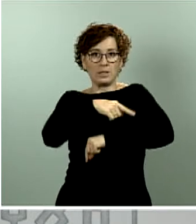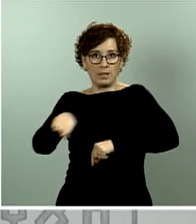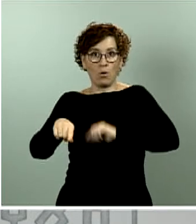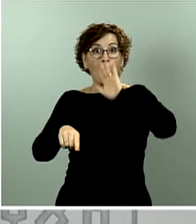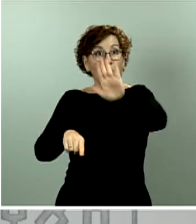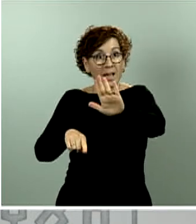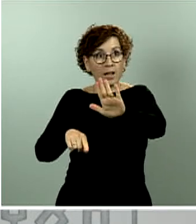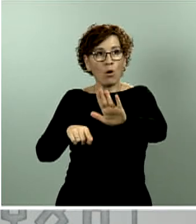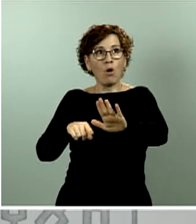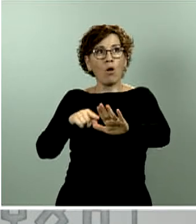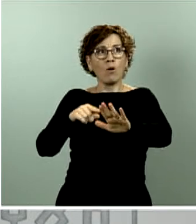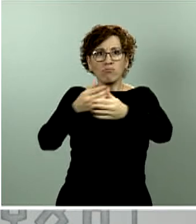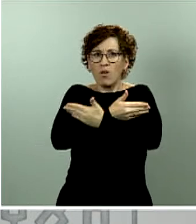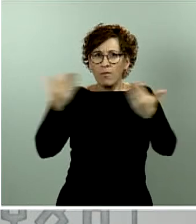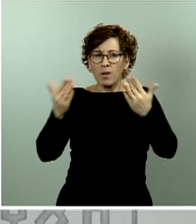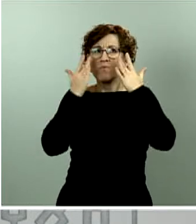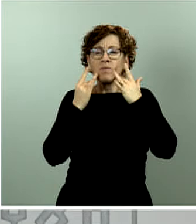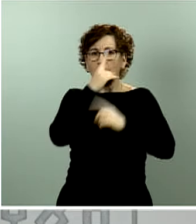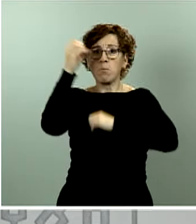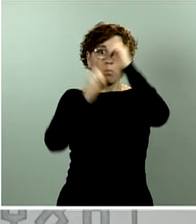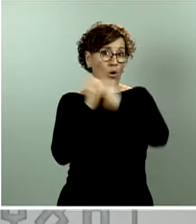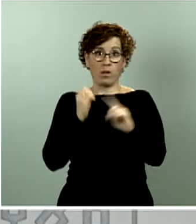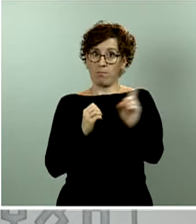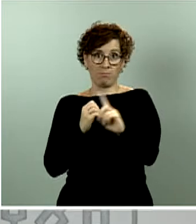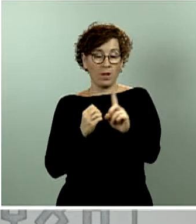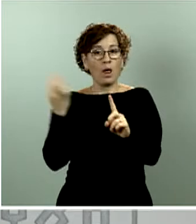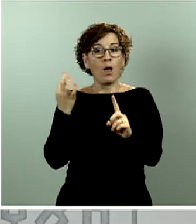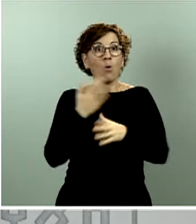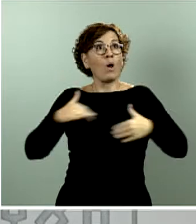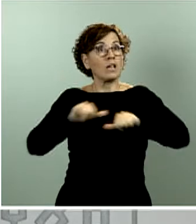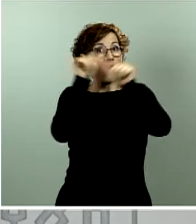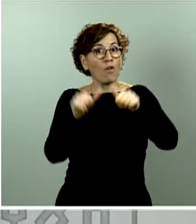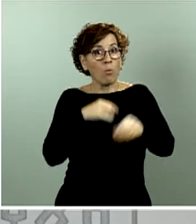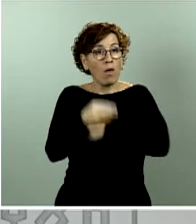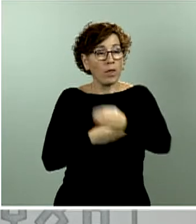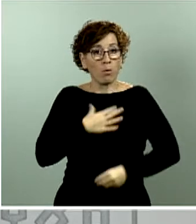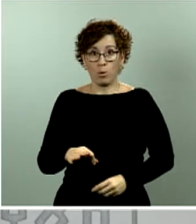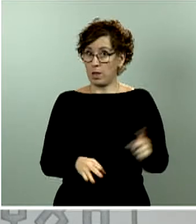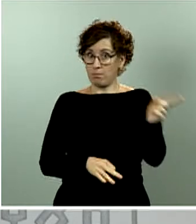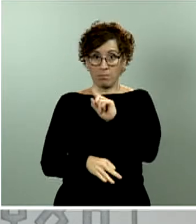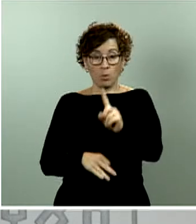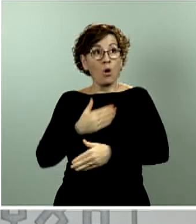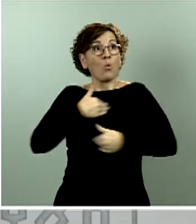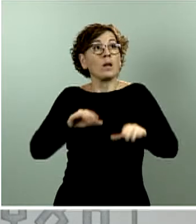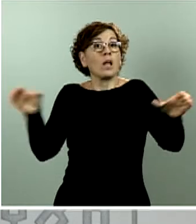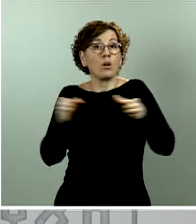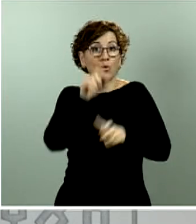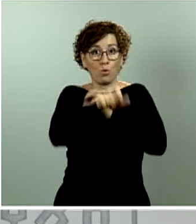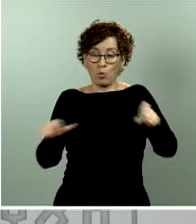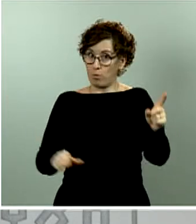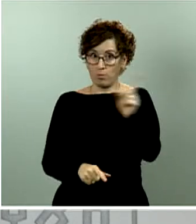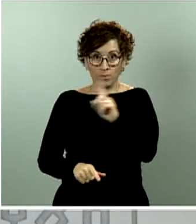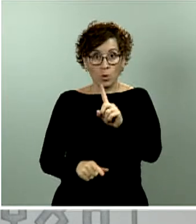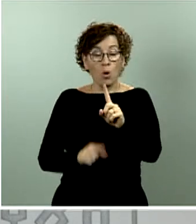tanto, no se pueden hacer de cualquier manera ni se pueden hacer en cualquier grupo poblacional. Tenemos que tener cuidado con su uso porque si no la interpretación